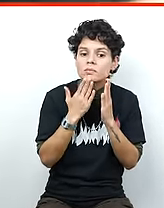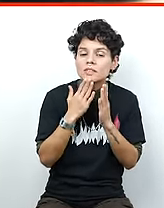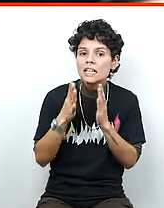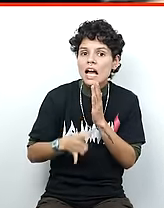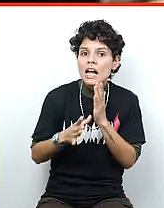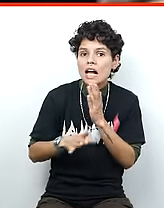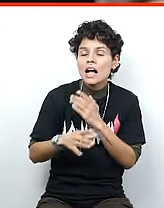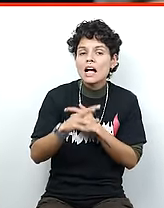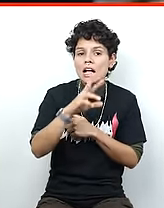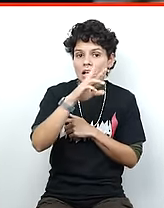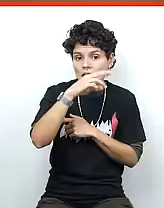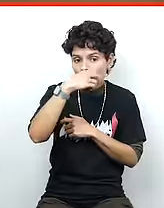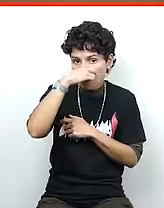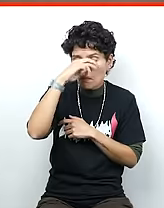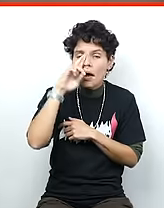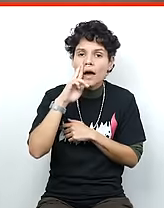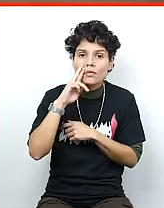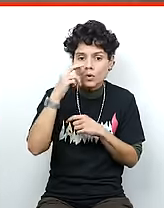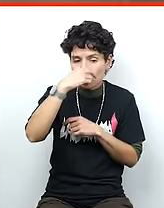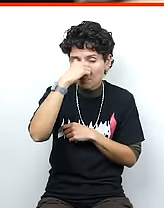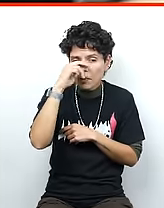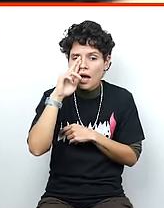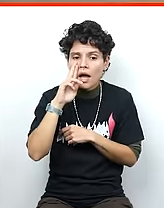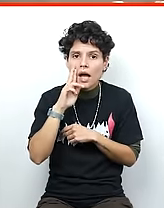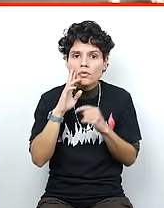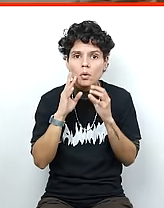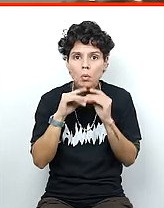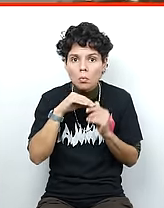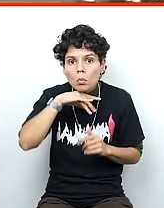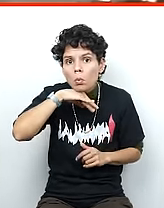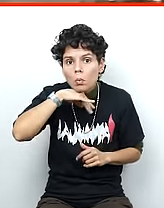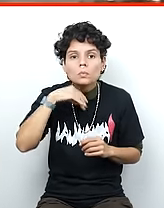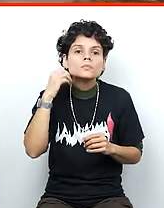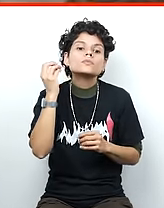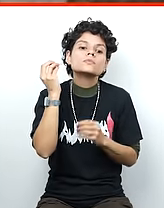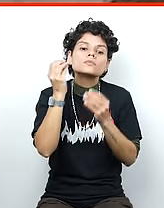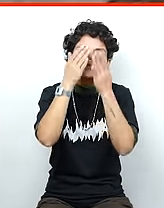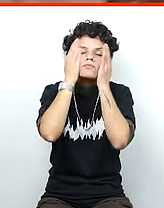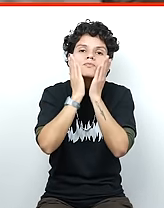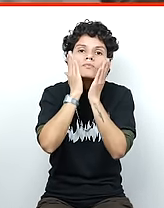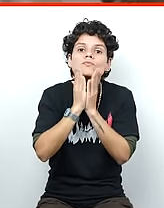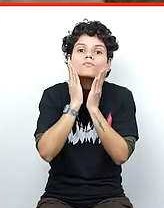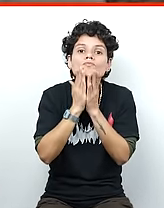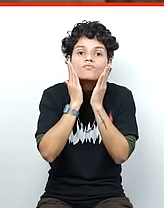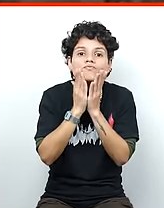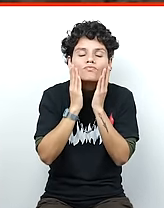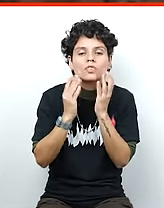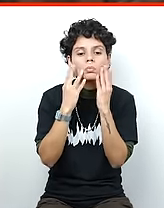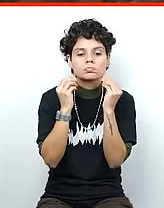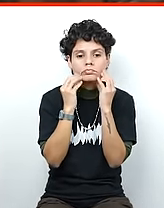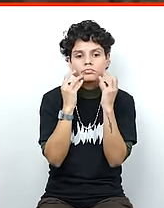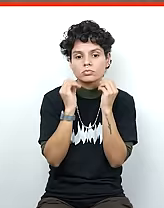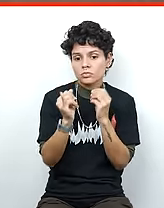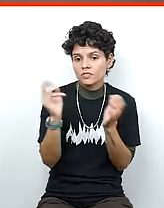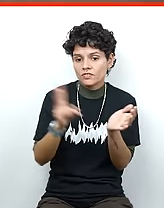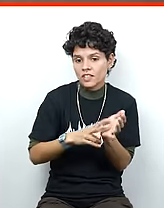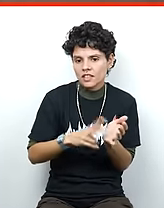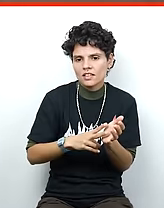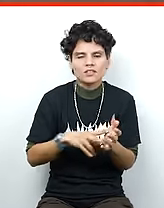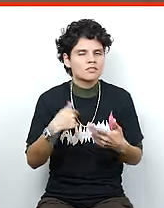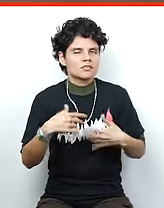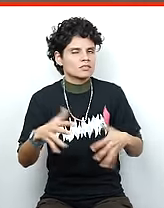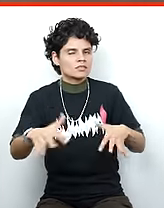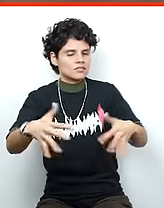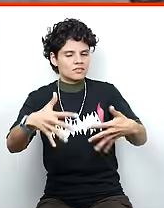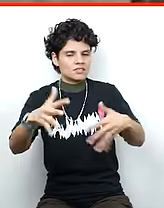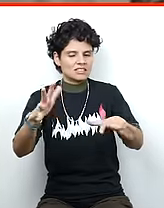¿eh? Pero de pavo sí, pues. Si es que aquí te pago, por favor, desmiéntame a la gente del sur, en, ahí vaya a ver, eso es lo que le da. Ah, menos